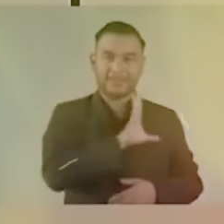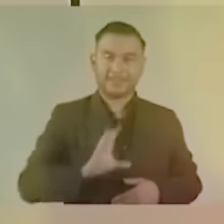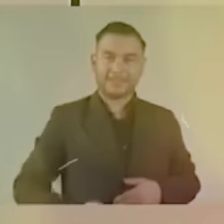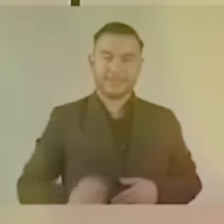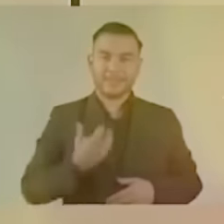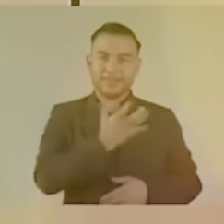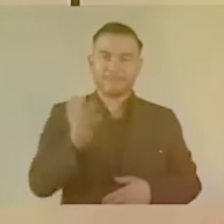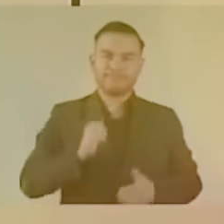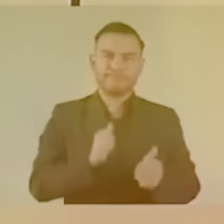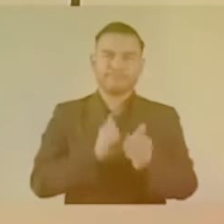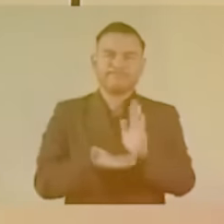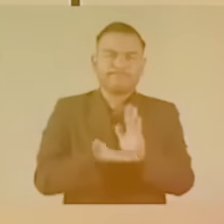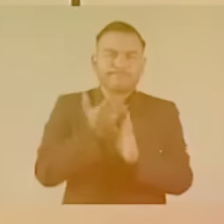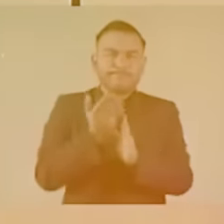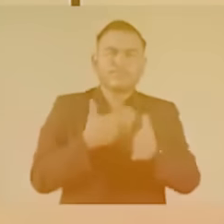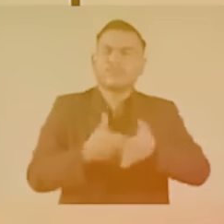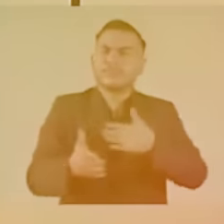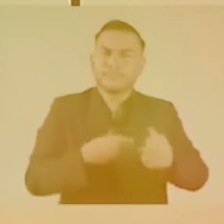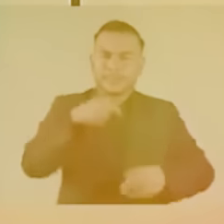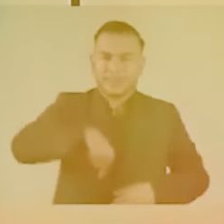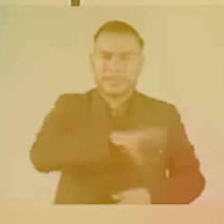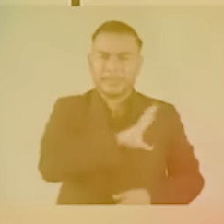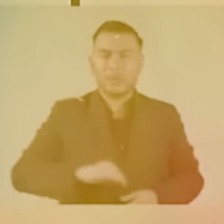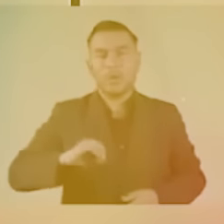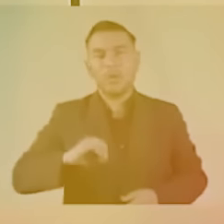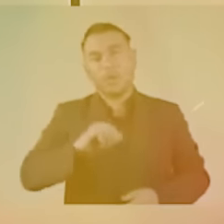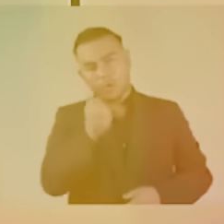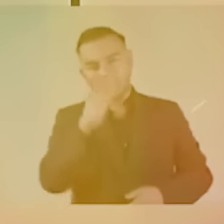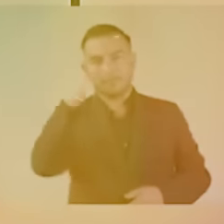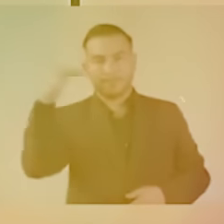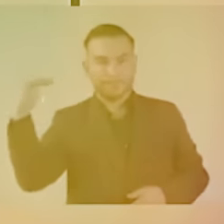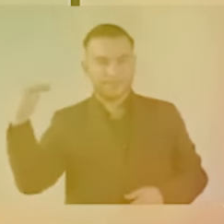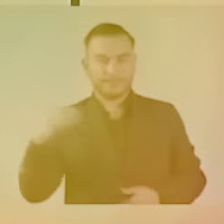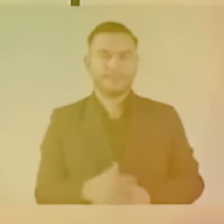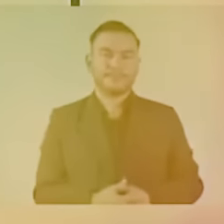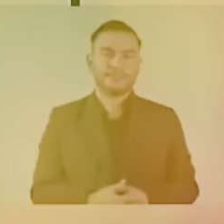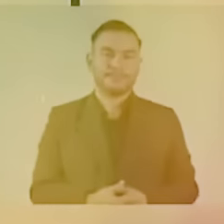sale adelante donde quiera que esté, aquí en El Salvador o fuera de El Salvador.